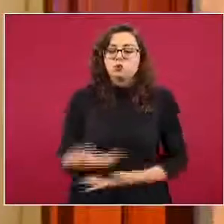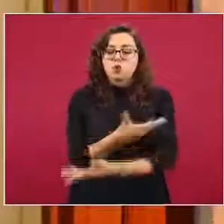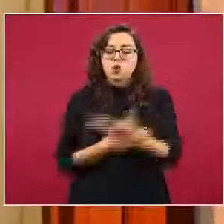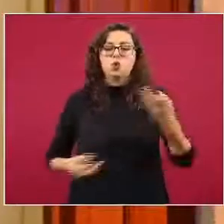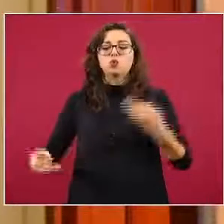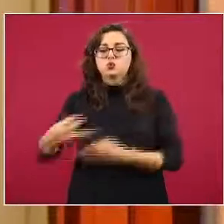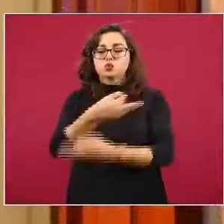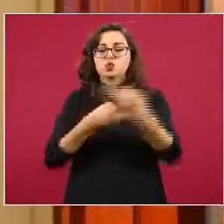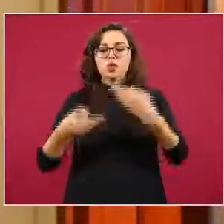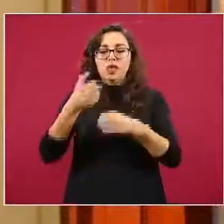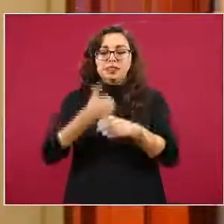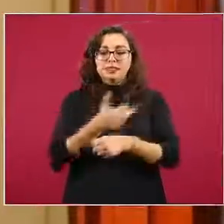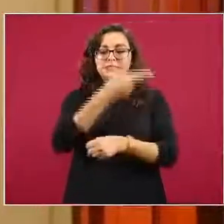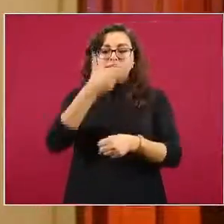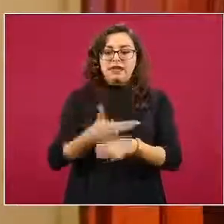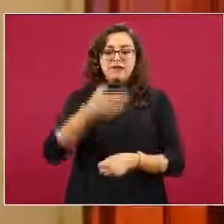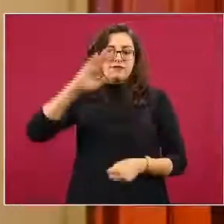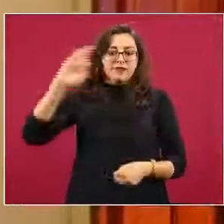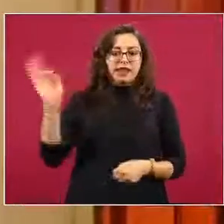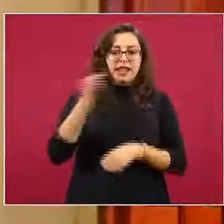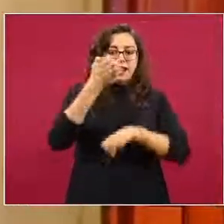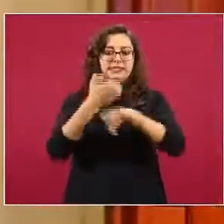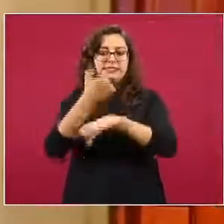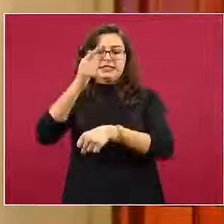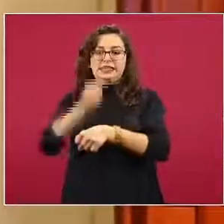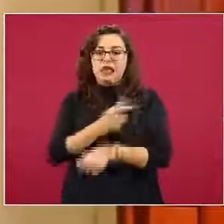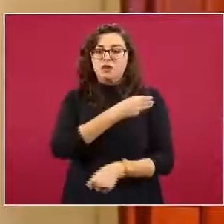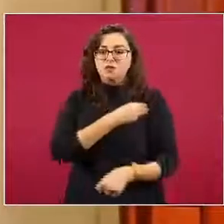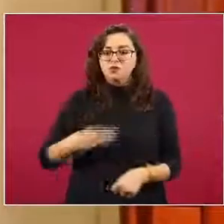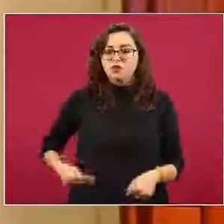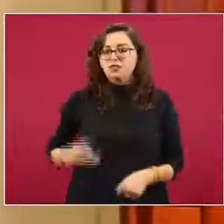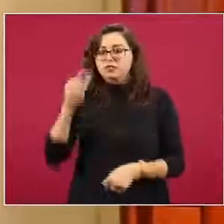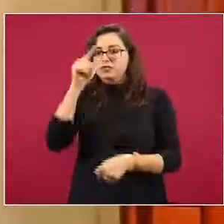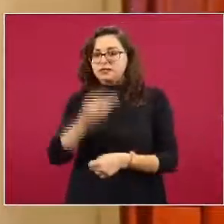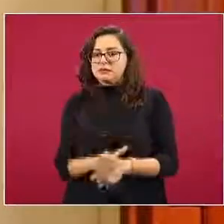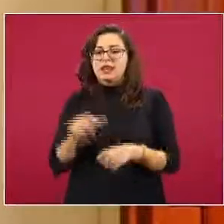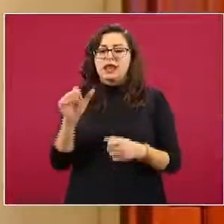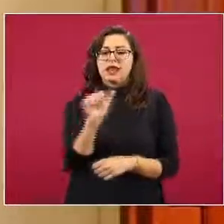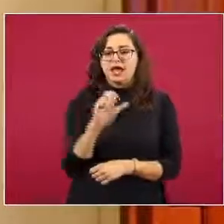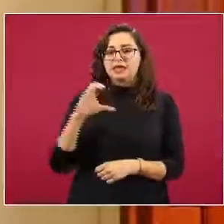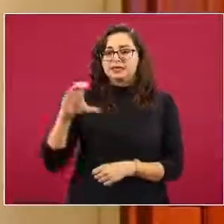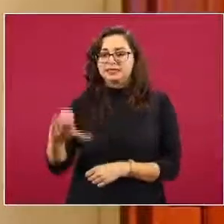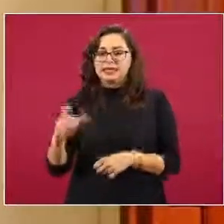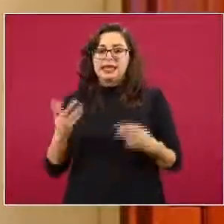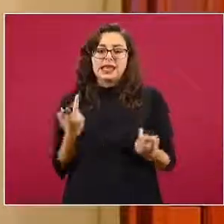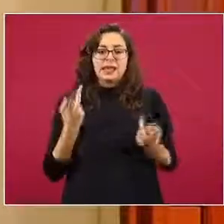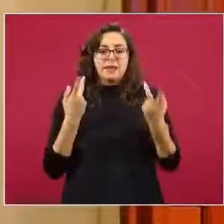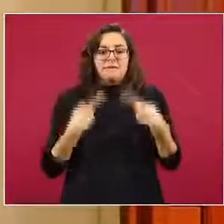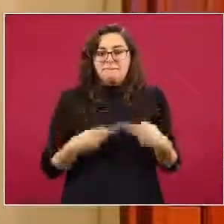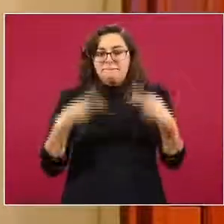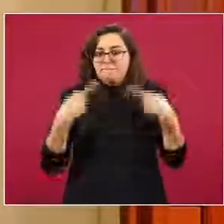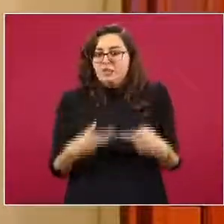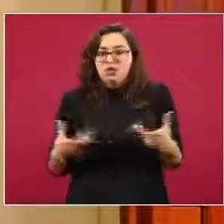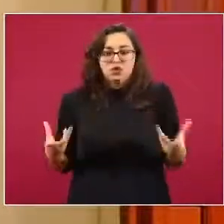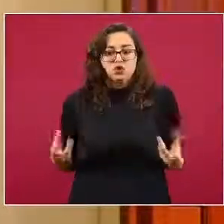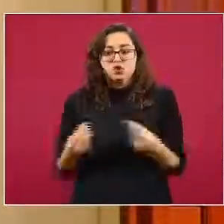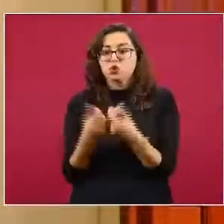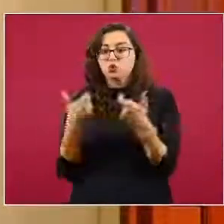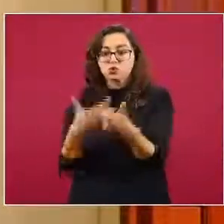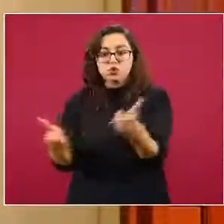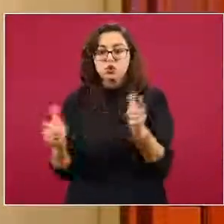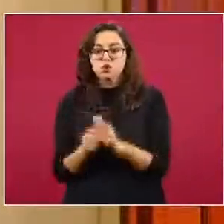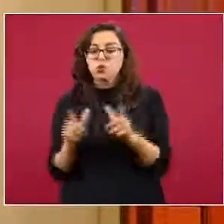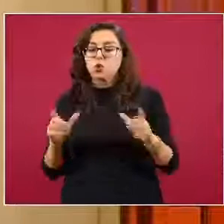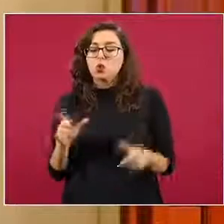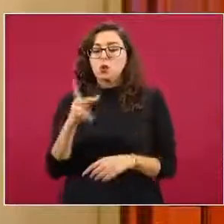secretarías a nivel federal, estatal, municipal, asociaciones civiles, asociaciones de personas, clubes por la paz, que